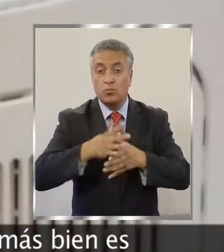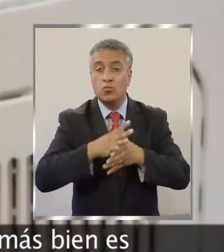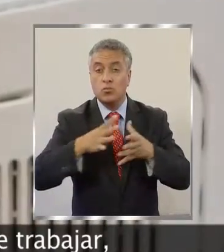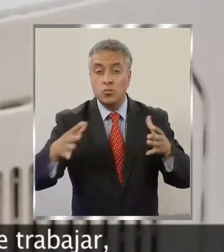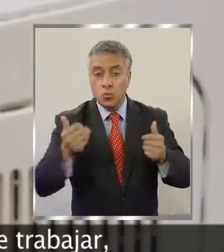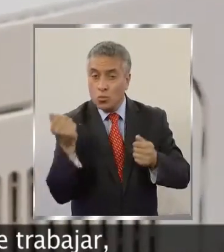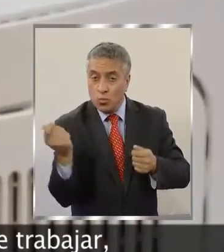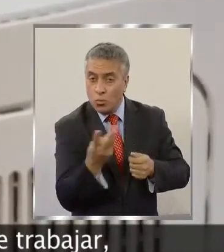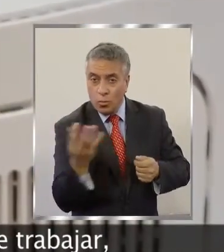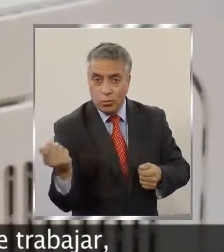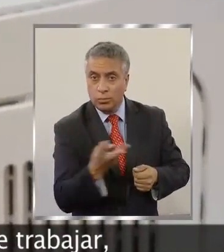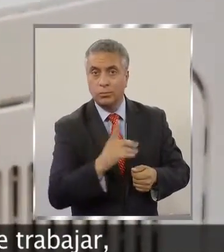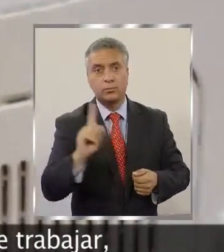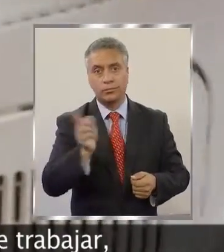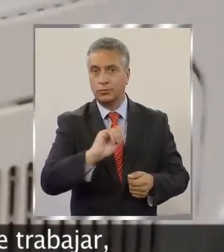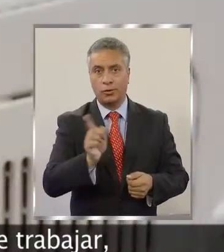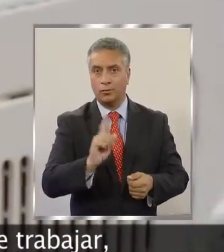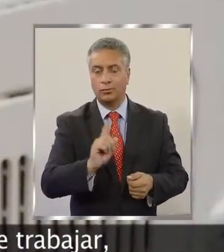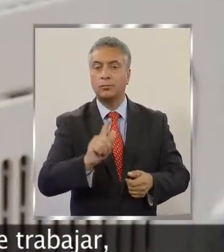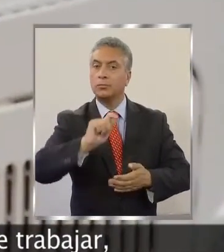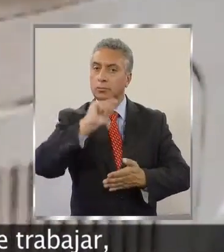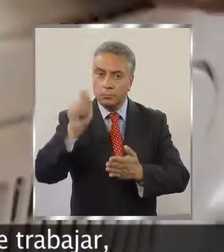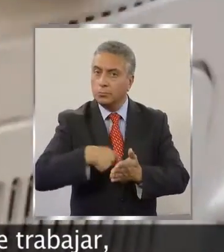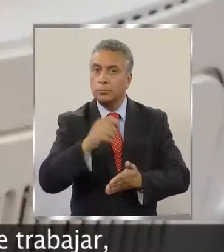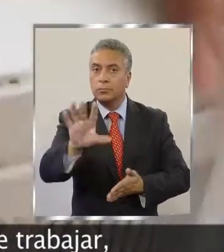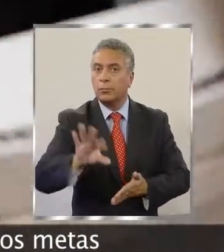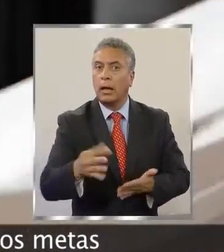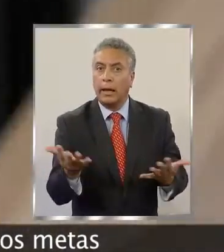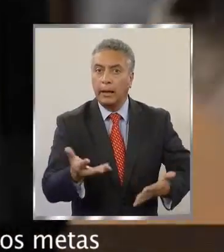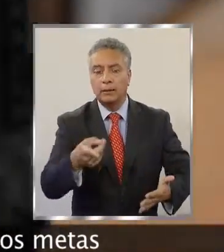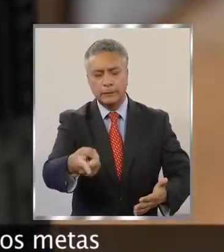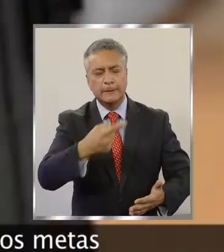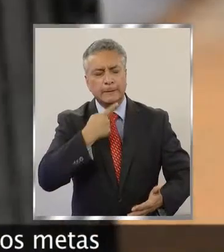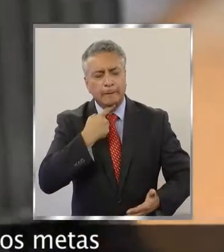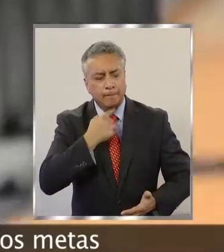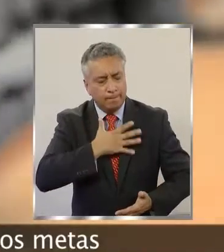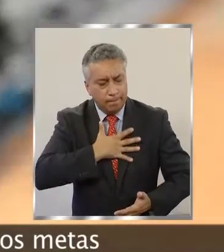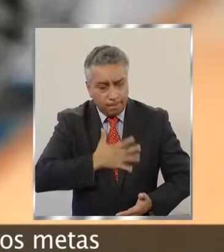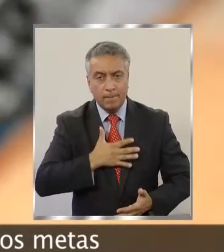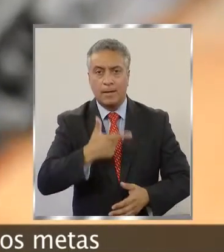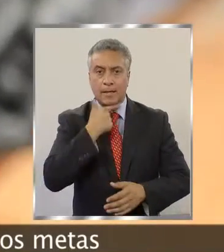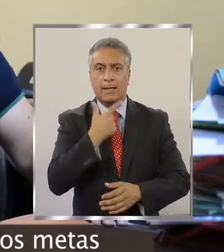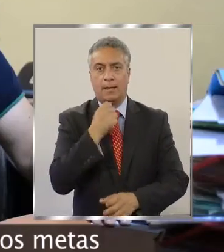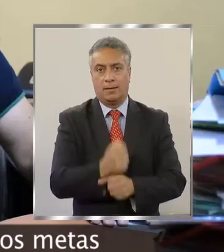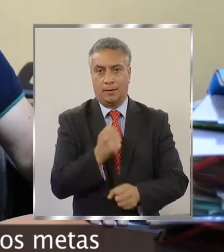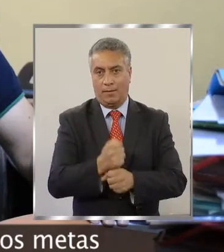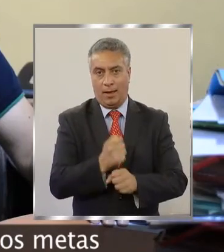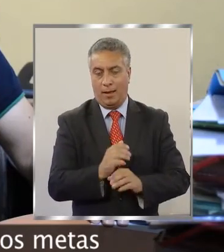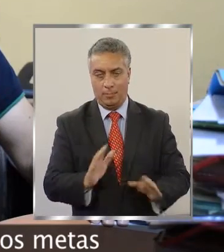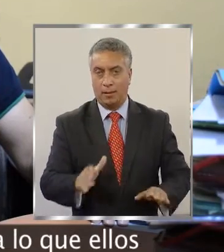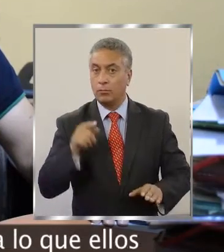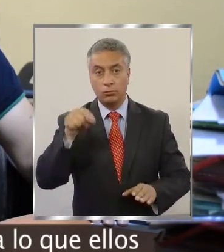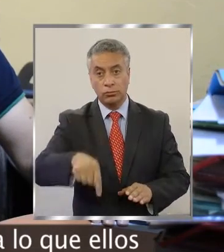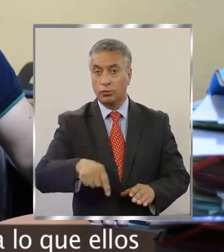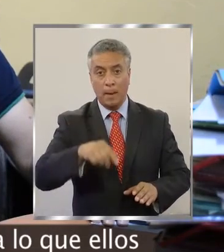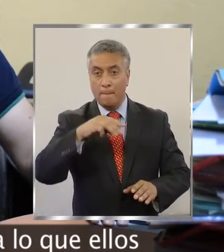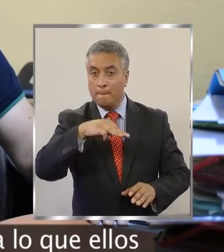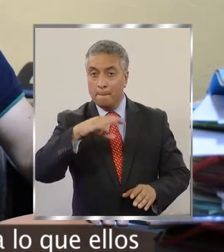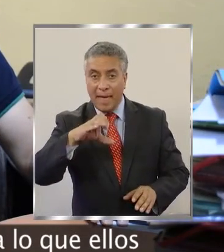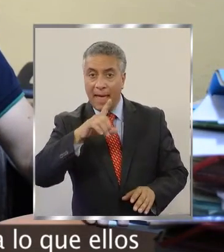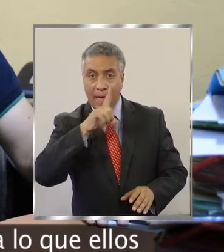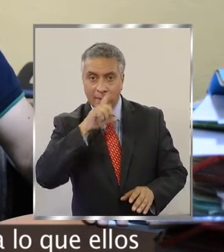que más bien es por las ganas que tienen de trabajar. Porque acá no le ponemos metas